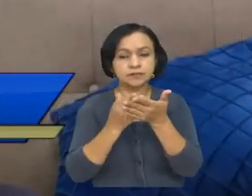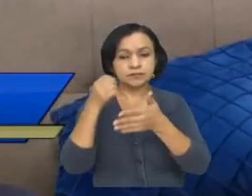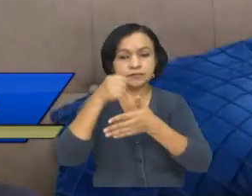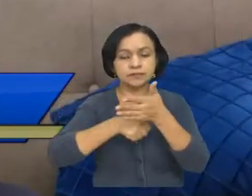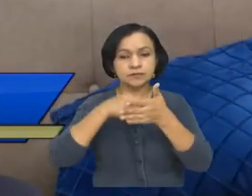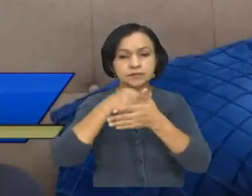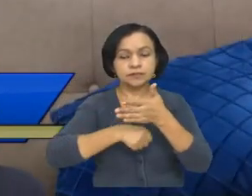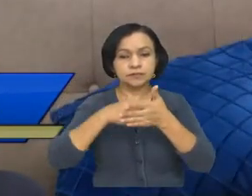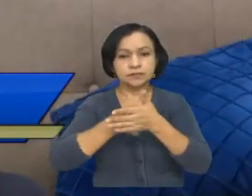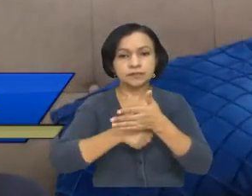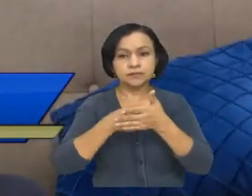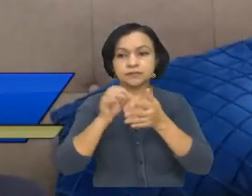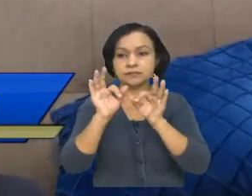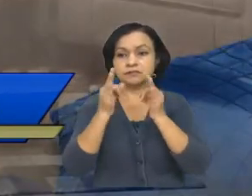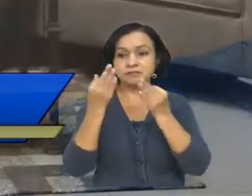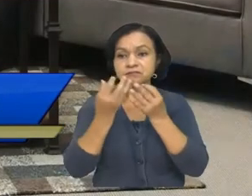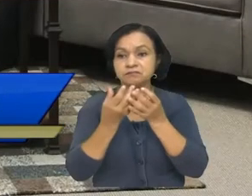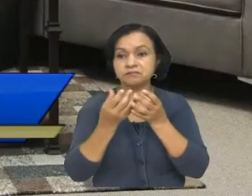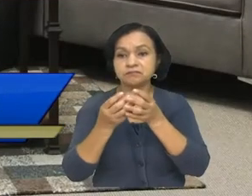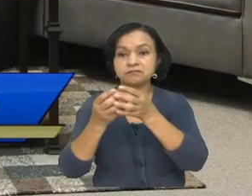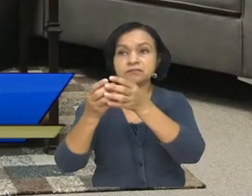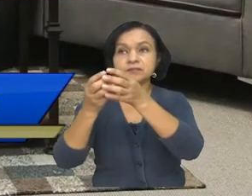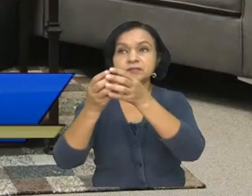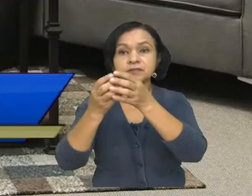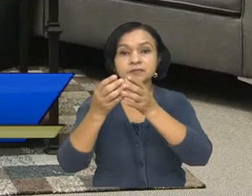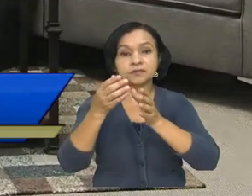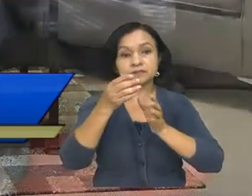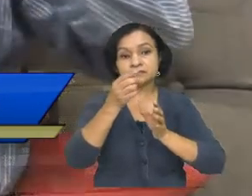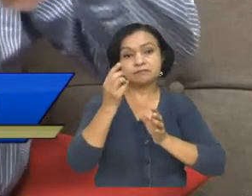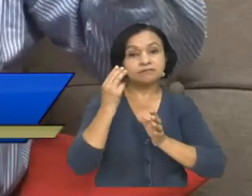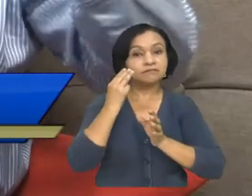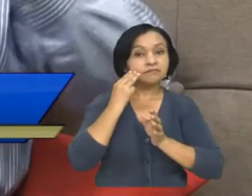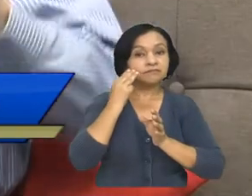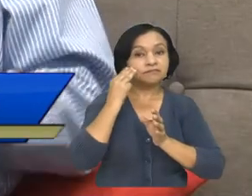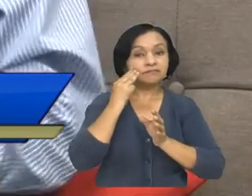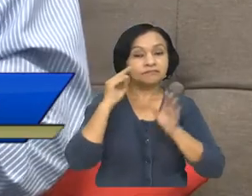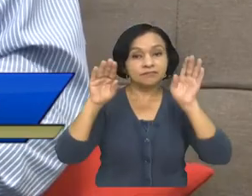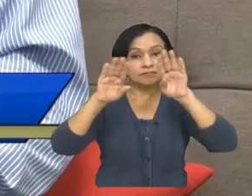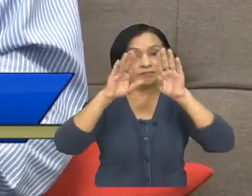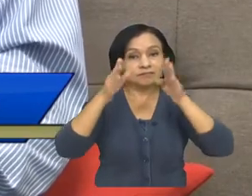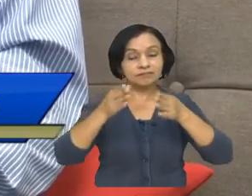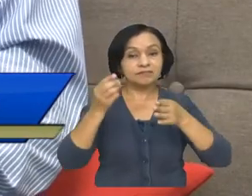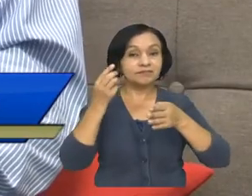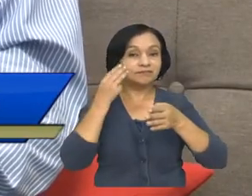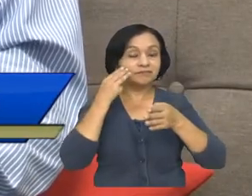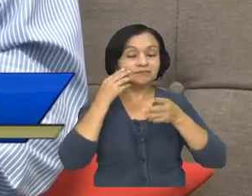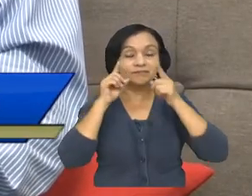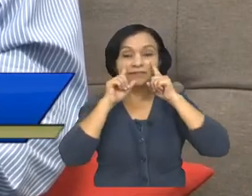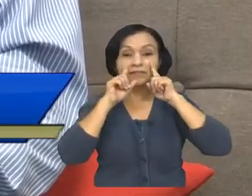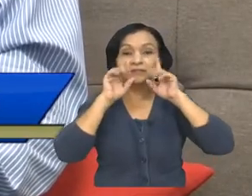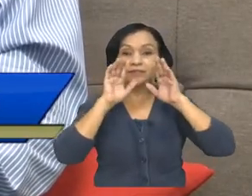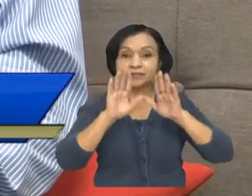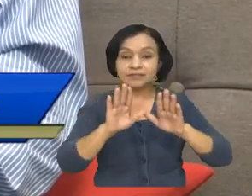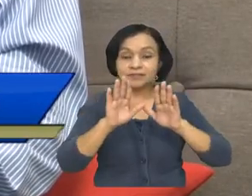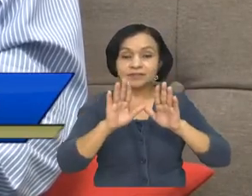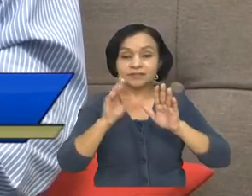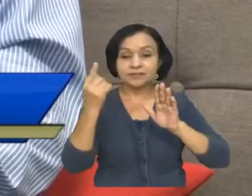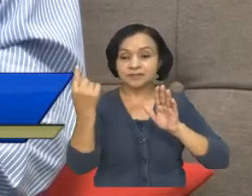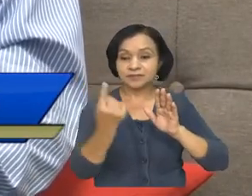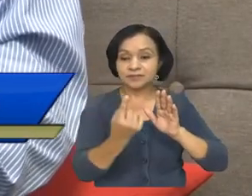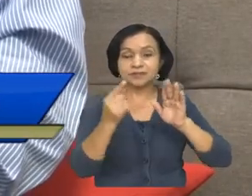Sí. Por ejemplo, esta señora fue como la madre de todos nosotros, porque ella fue una de las pocas que se